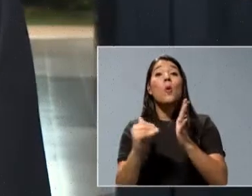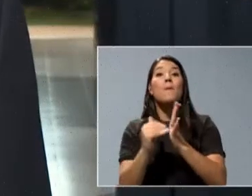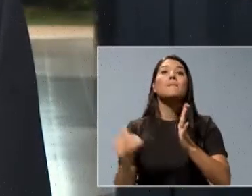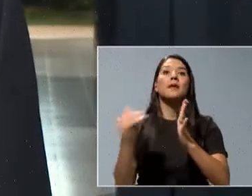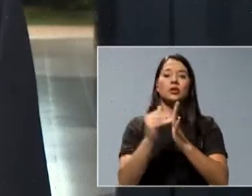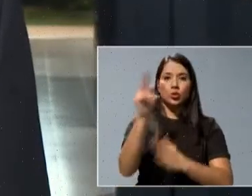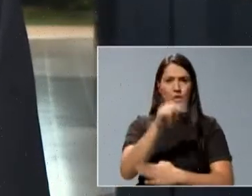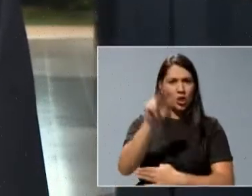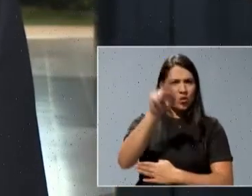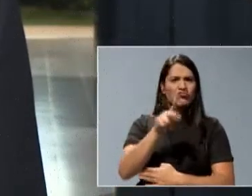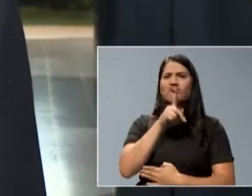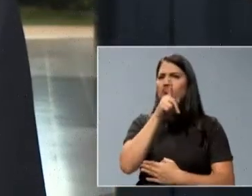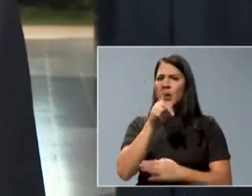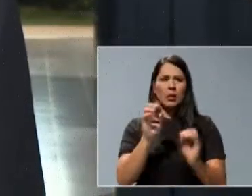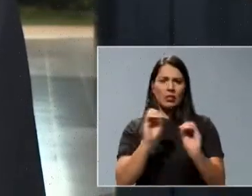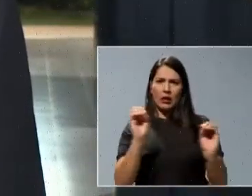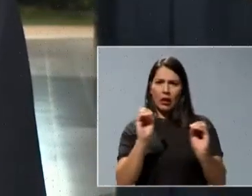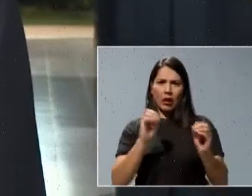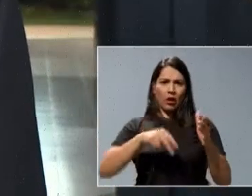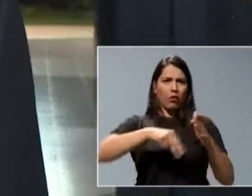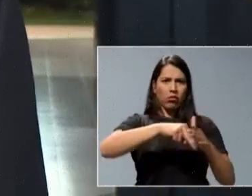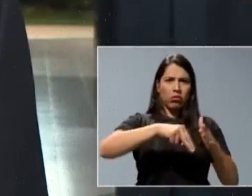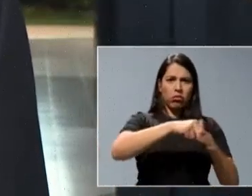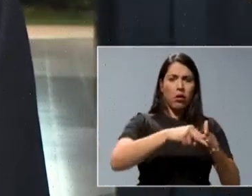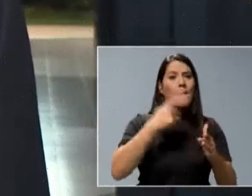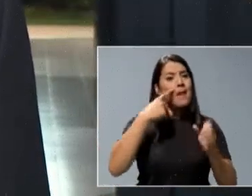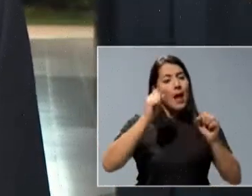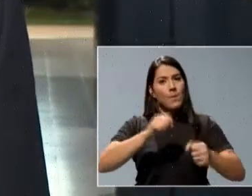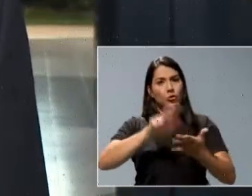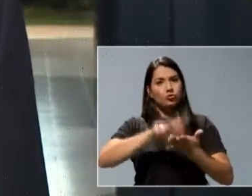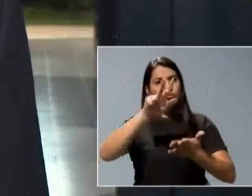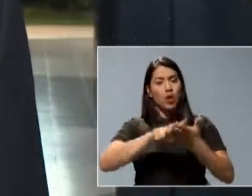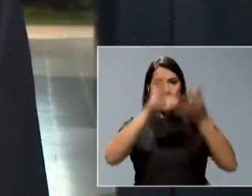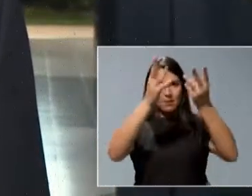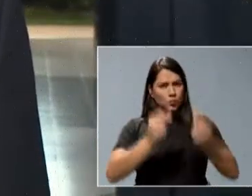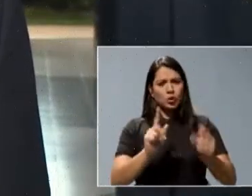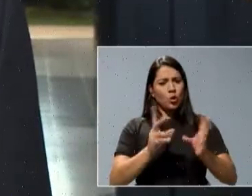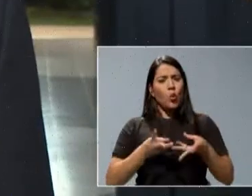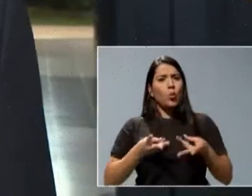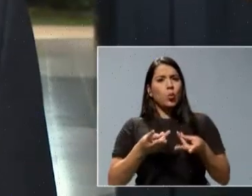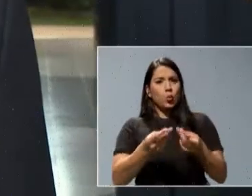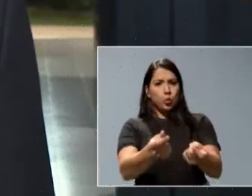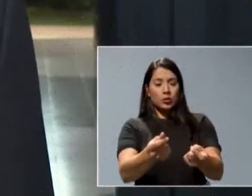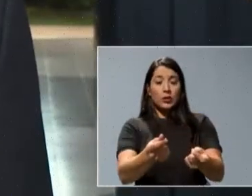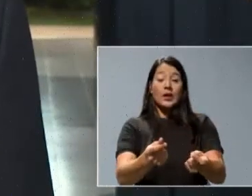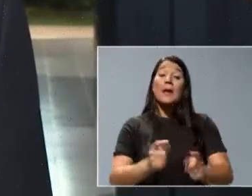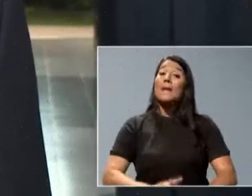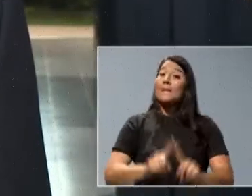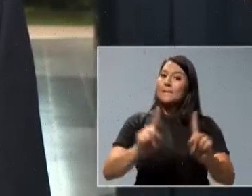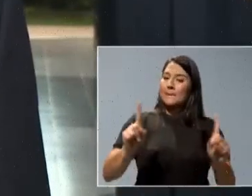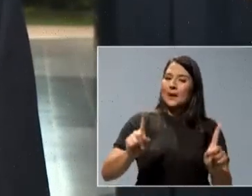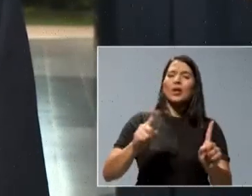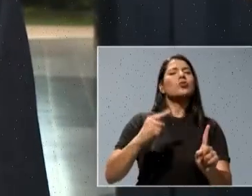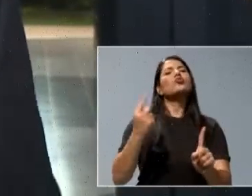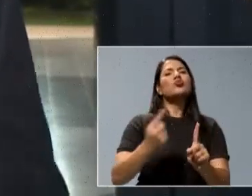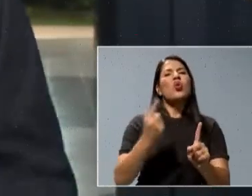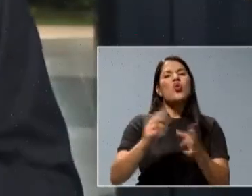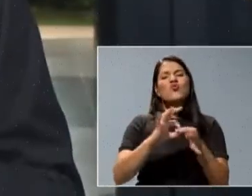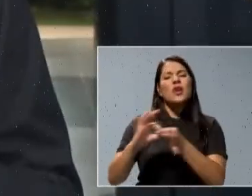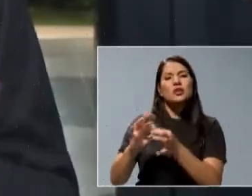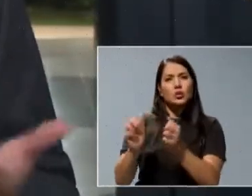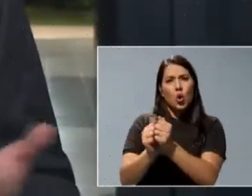mucho contratiempo en lo que fue el dictamen de este presupuesto de la República del próximo año, el presupuesto nacional, salvo lo que tiene que ver con la situación,